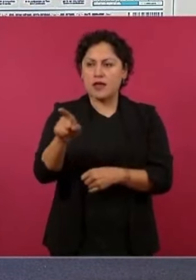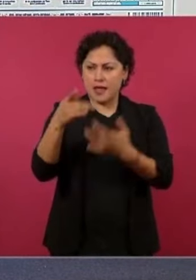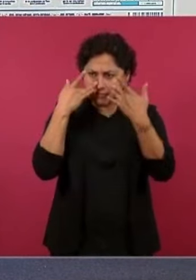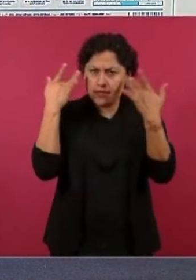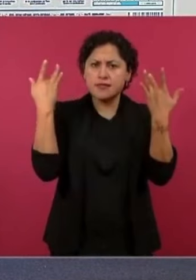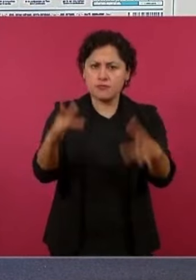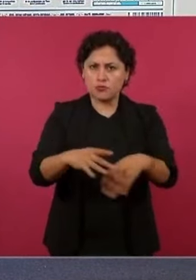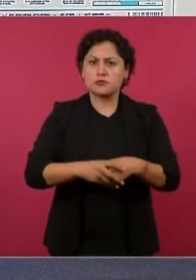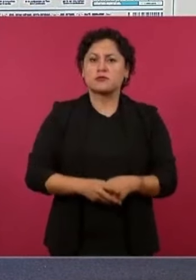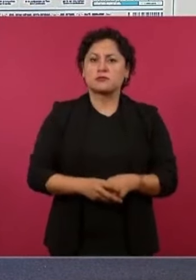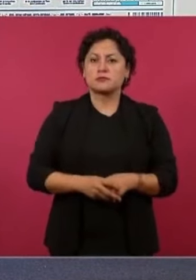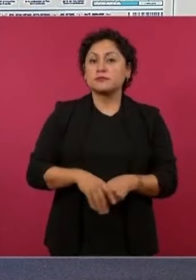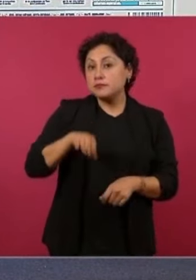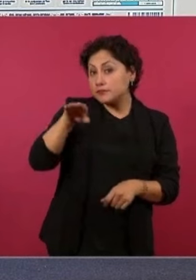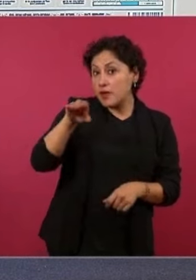AMLO,